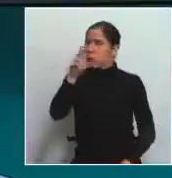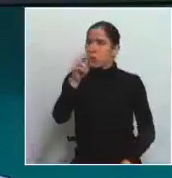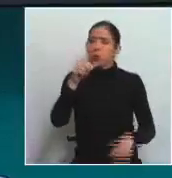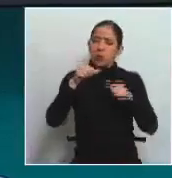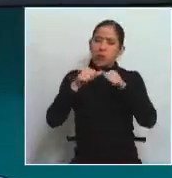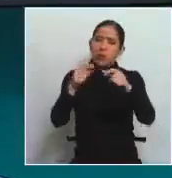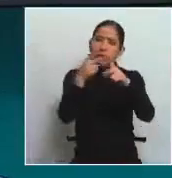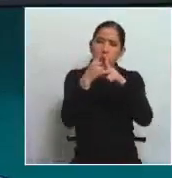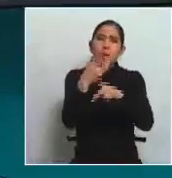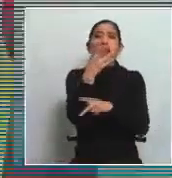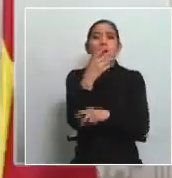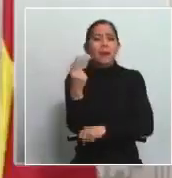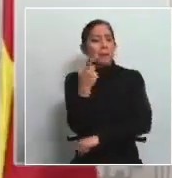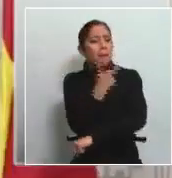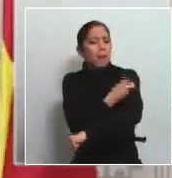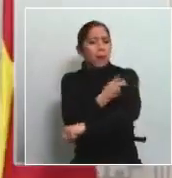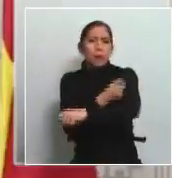Nación.